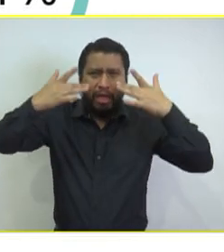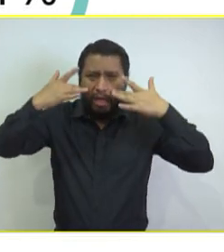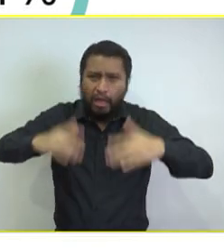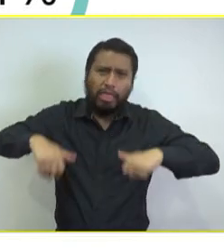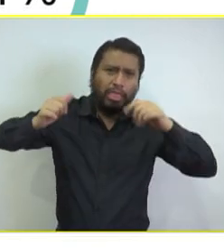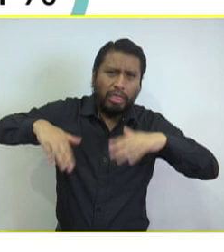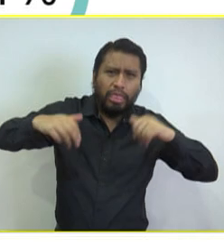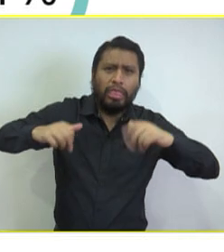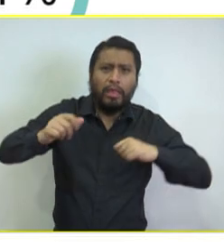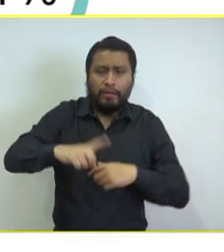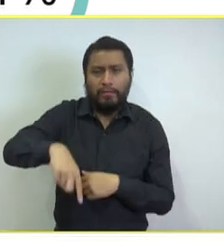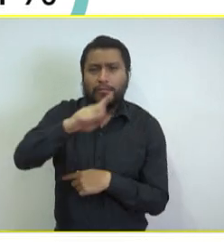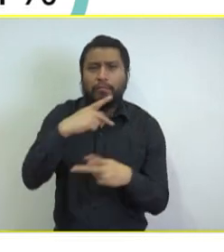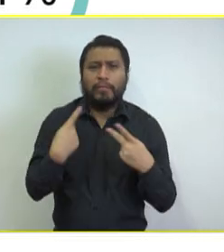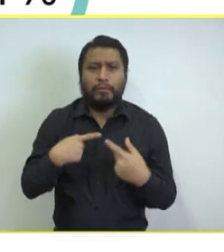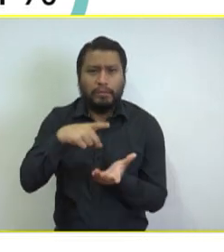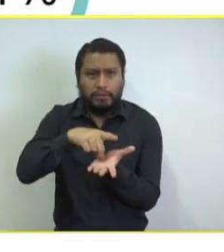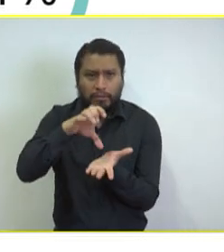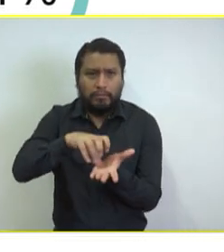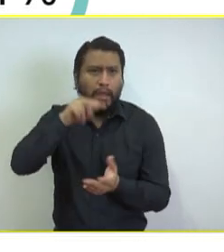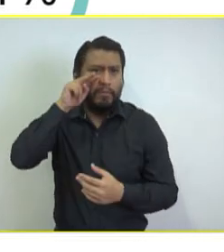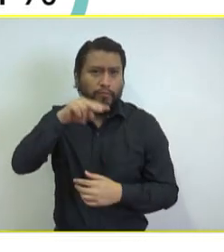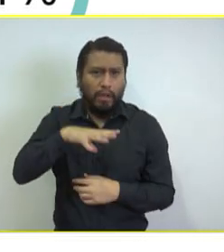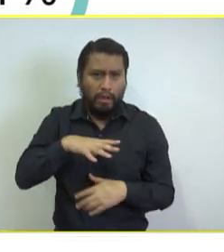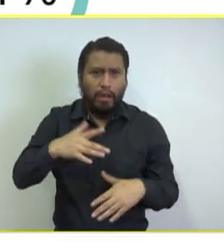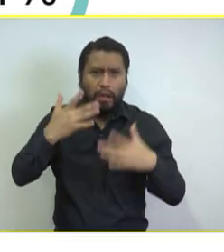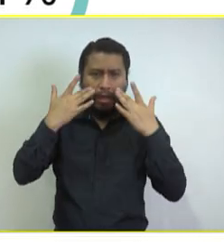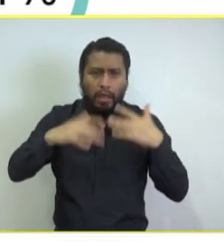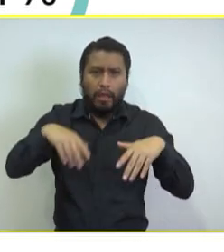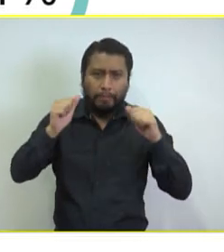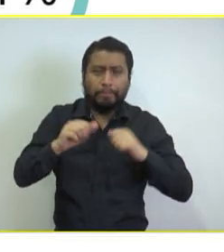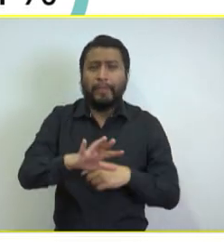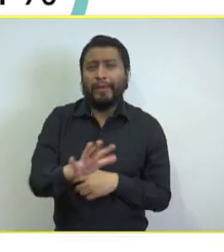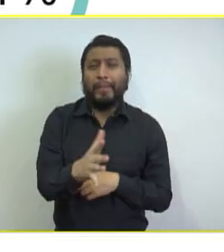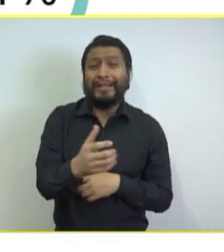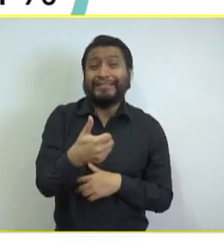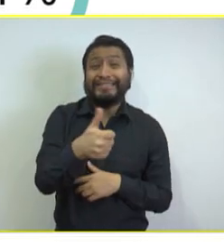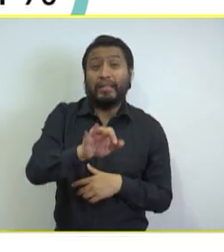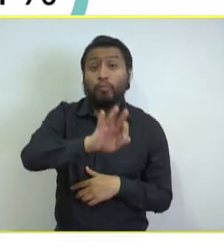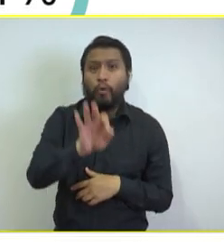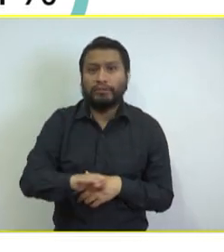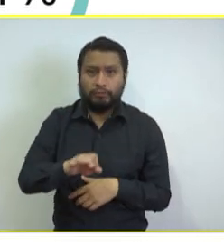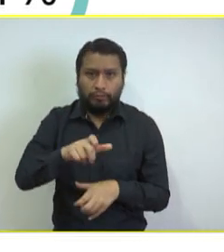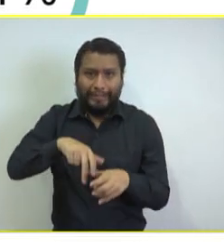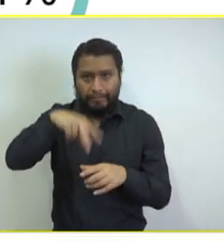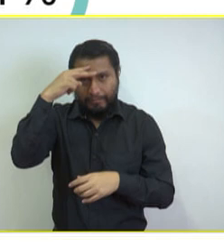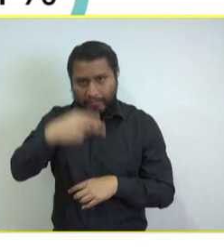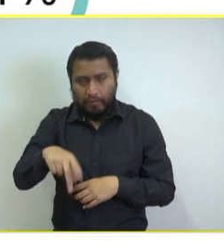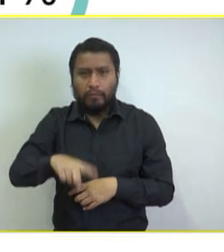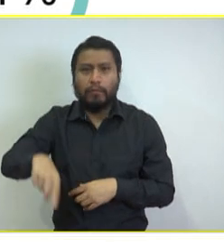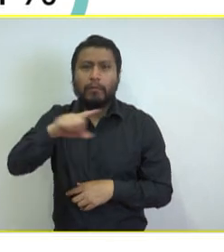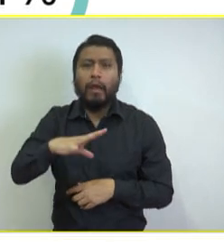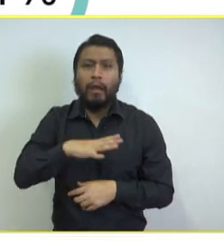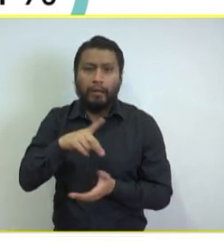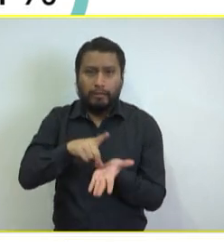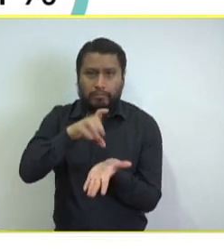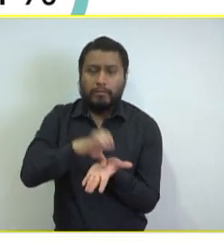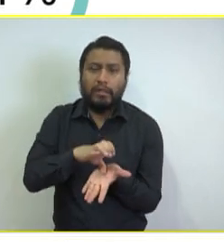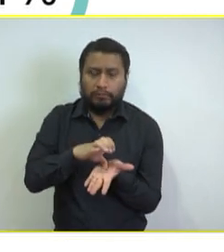alguna discapacidad visual. Tan solo el 6% de la población en México tiene alguna discapacidad,